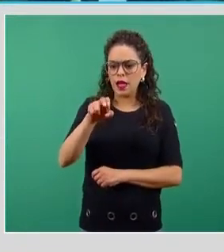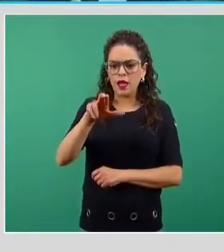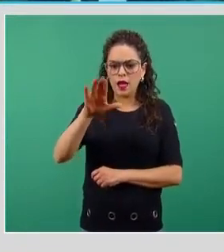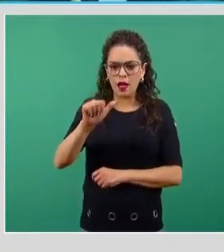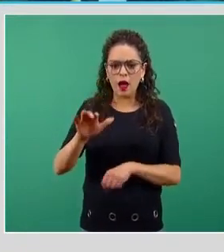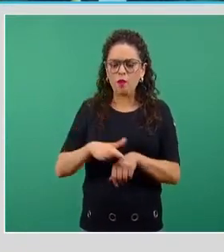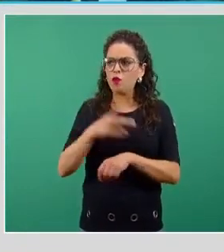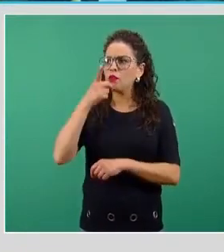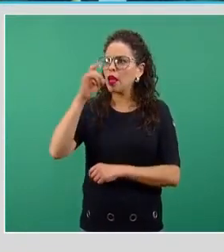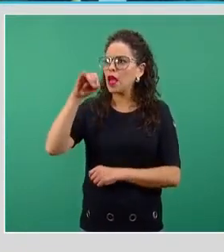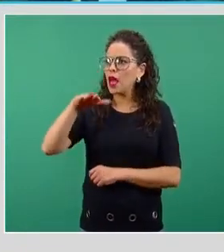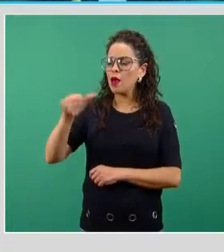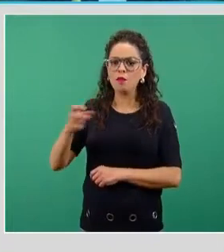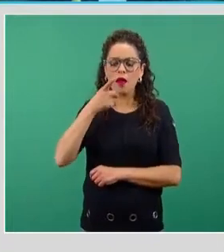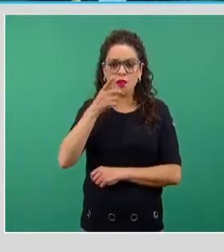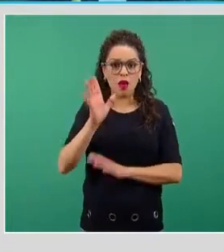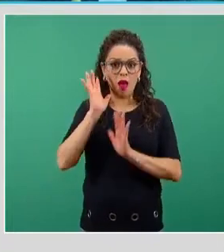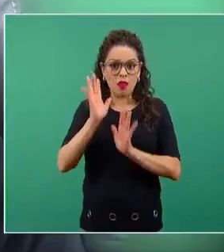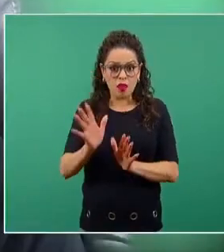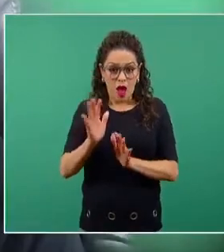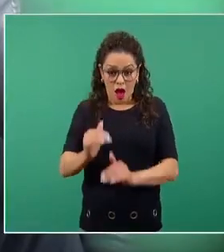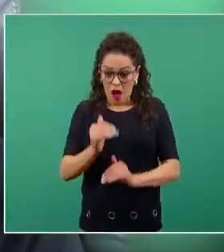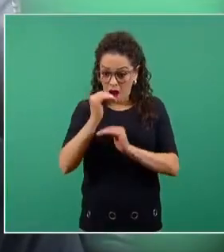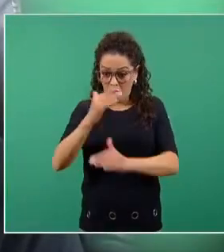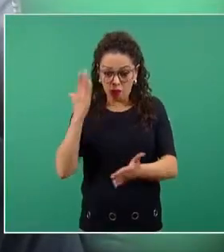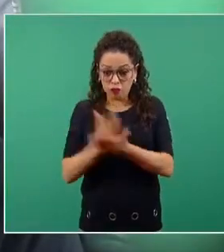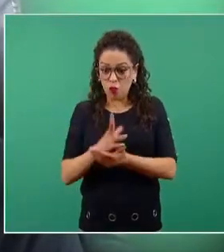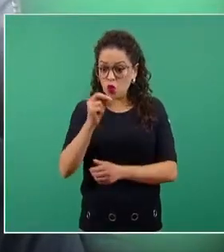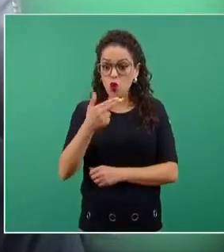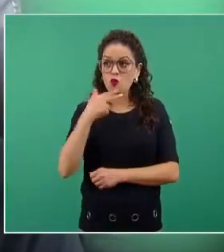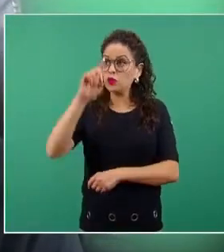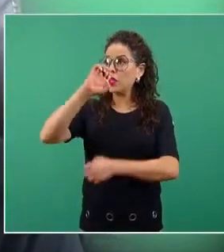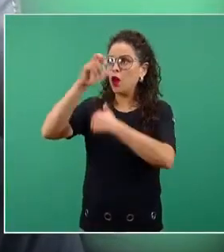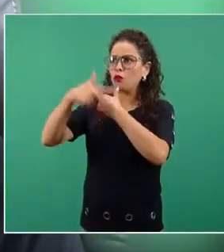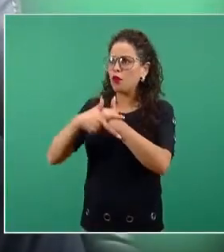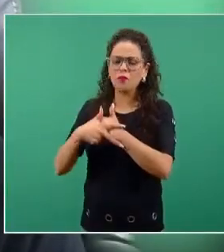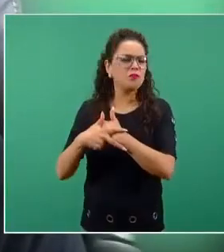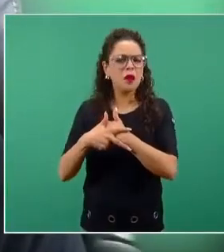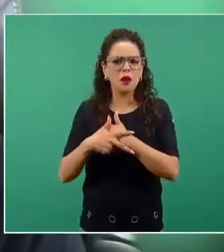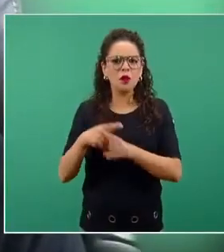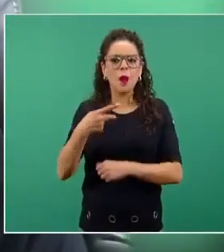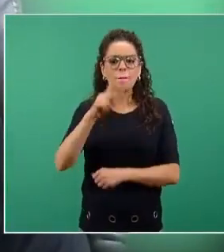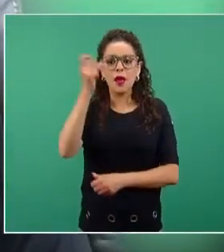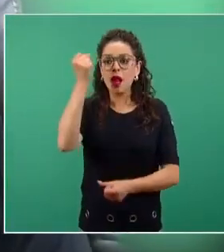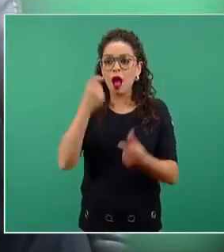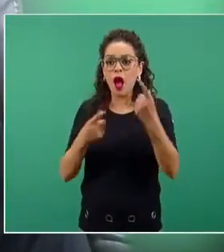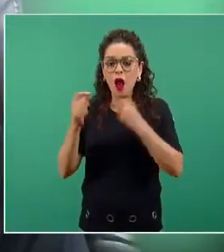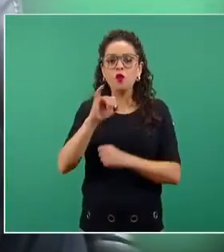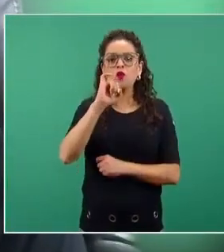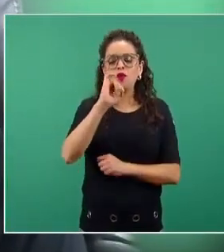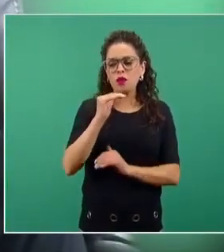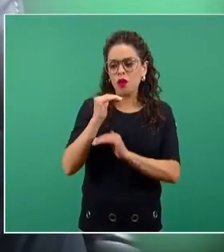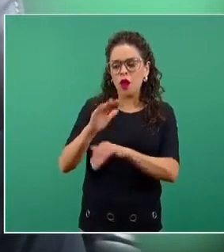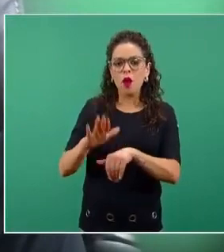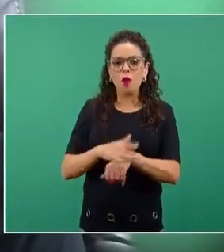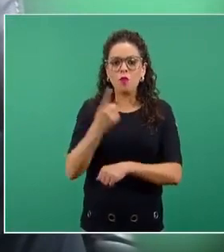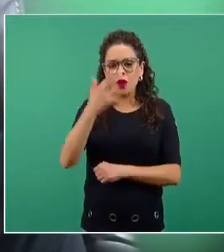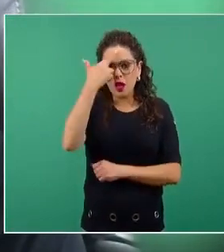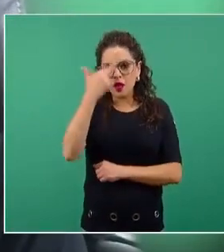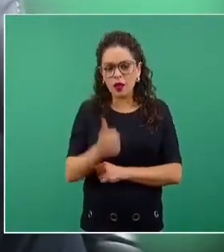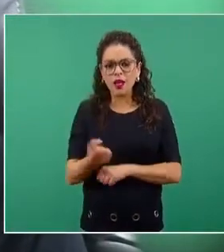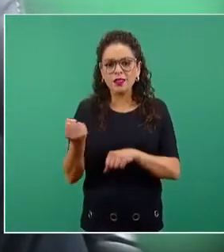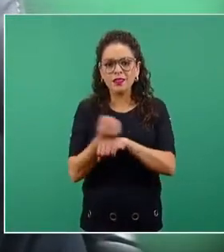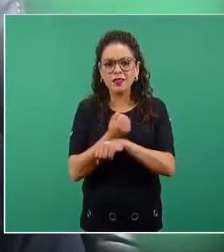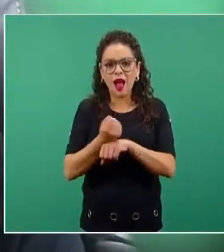se ha suspendido su uso en la Unión Europea, pero hay algunos países que por el tema de la coagulación sí lo han hecho. ¿Qué información tienen para el caso de México,